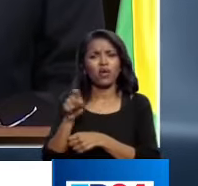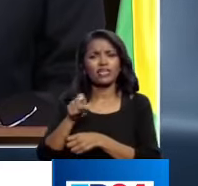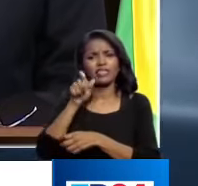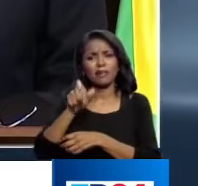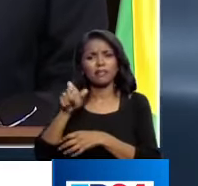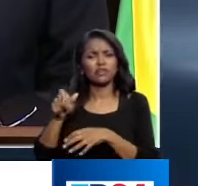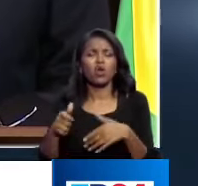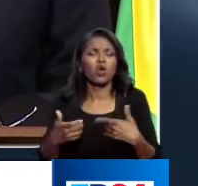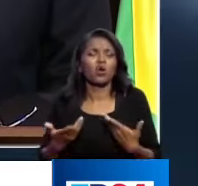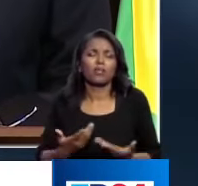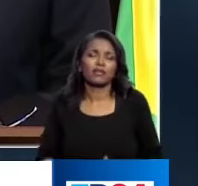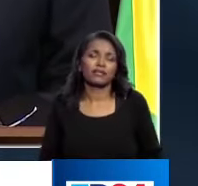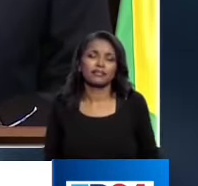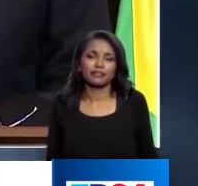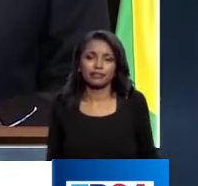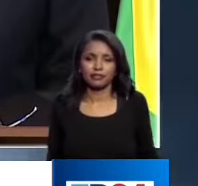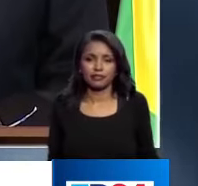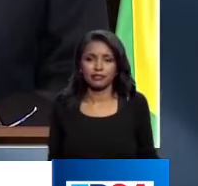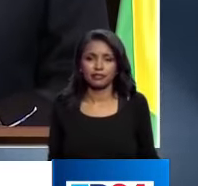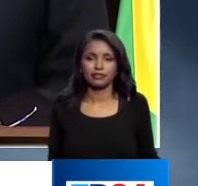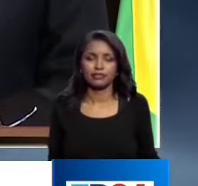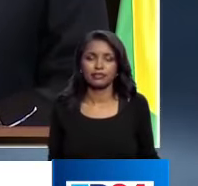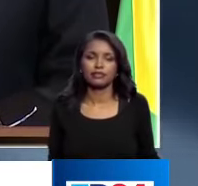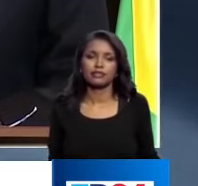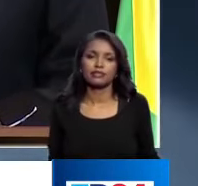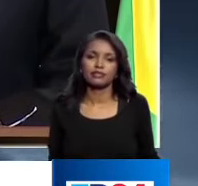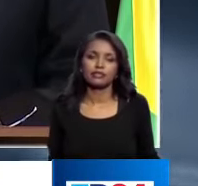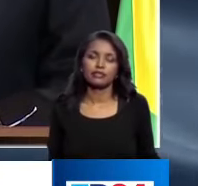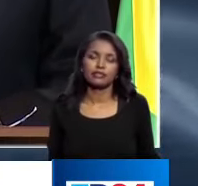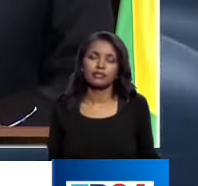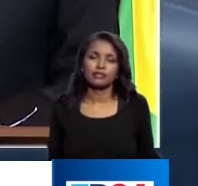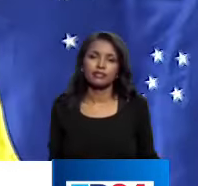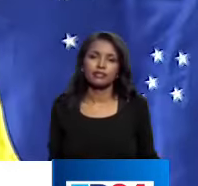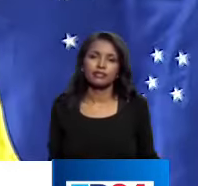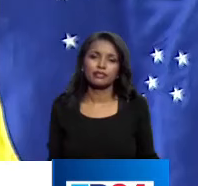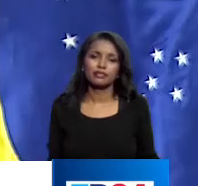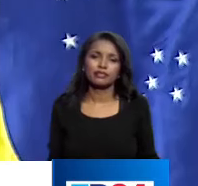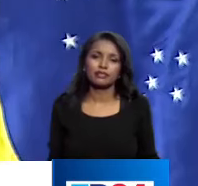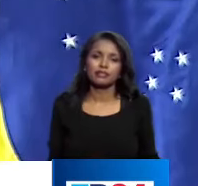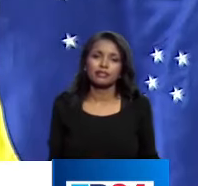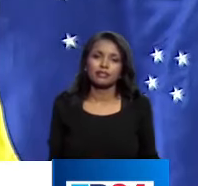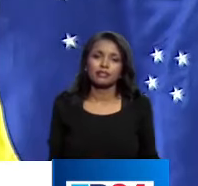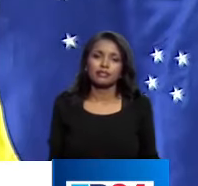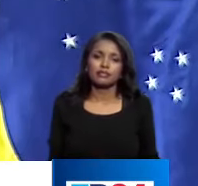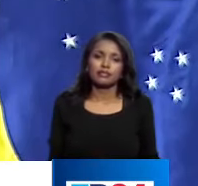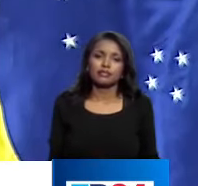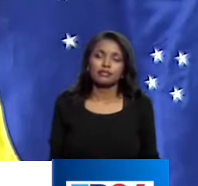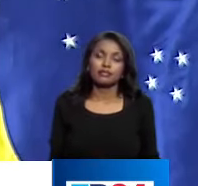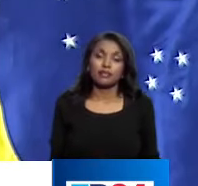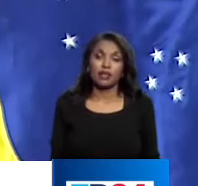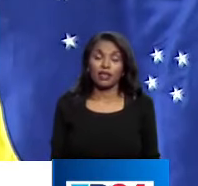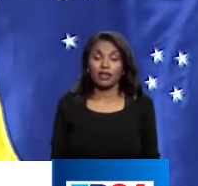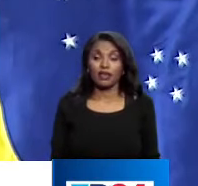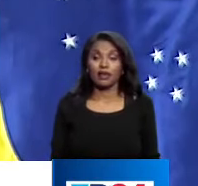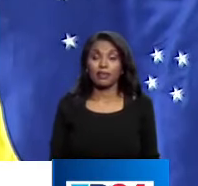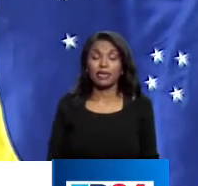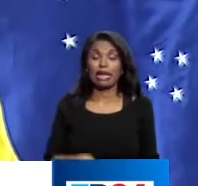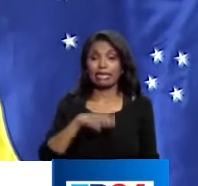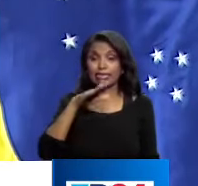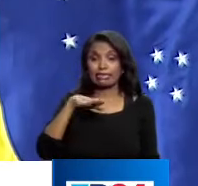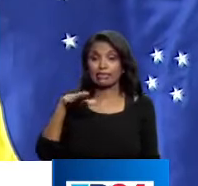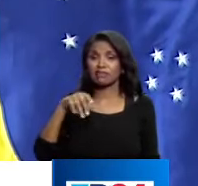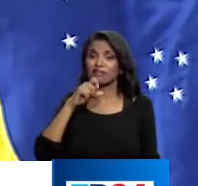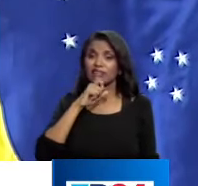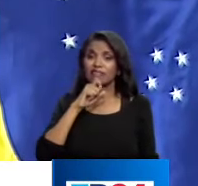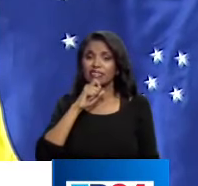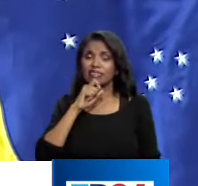ver con este delicado tema para tratar, por lo menos, de resolverlo? Difícil explicarle a cualquier niño que hoy